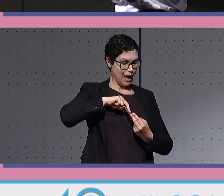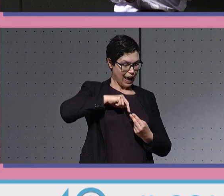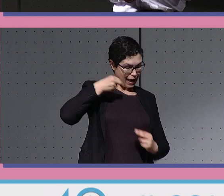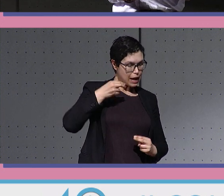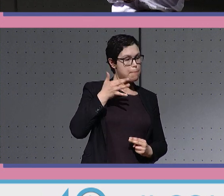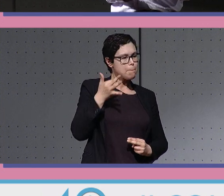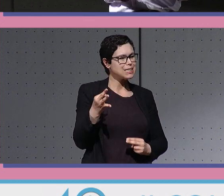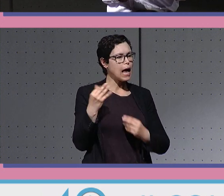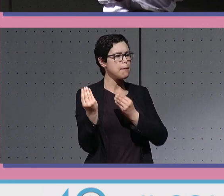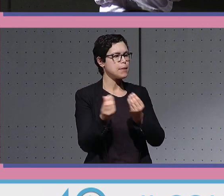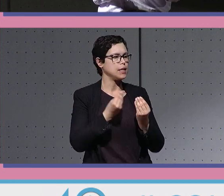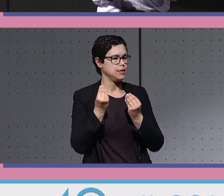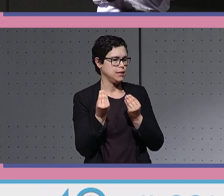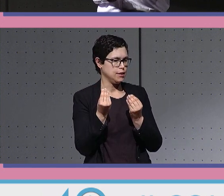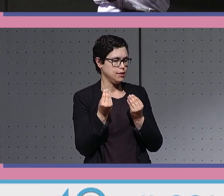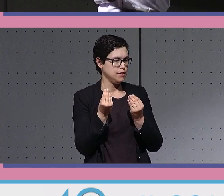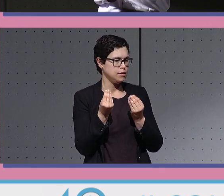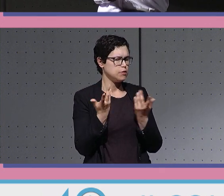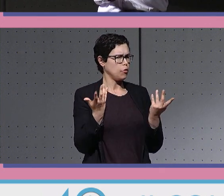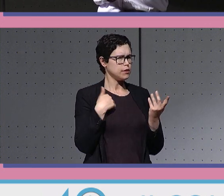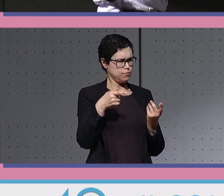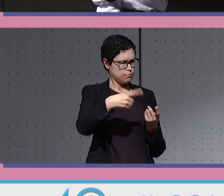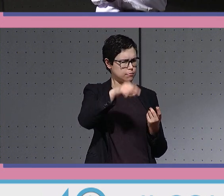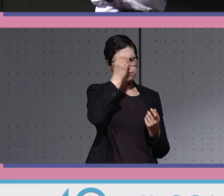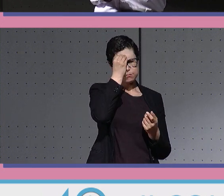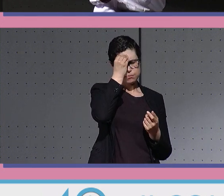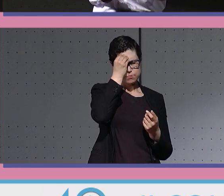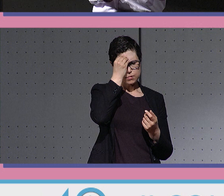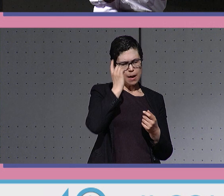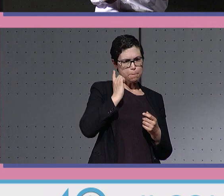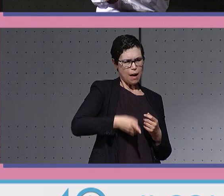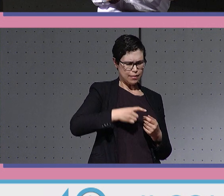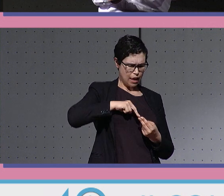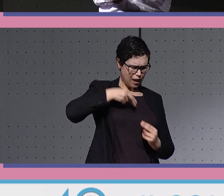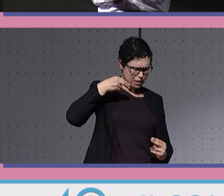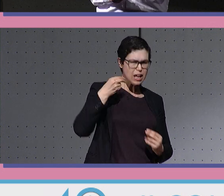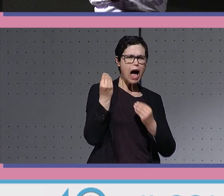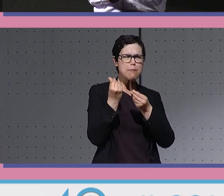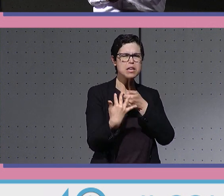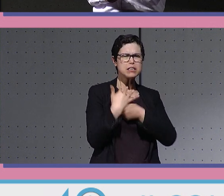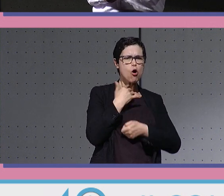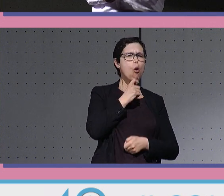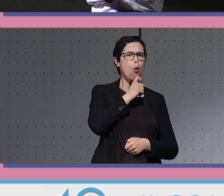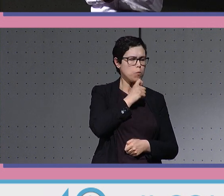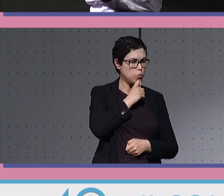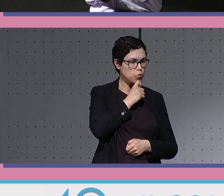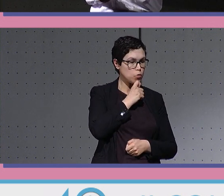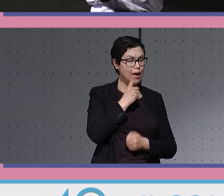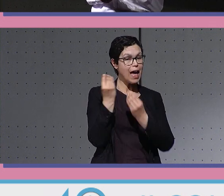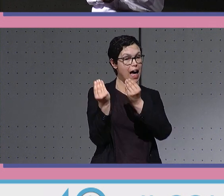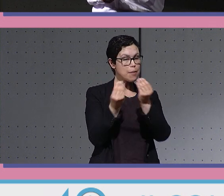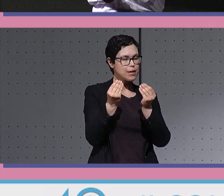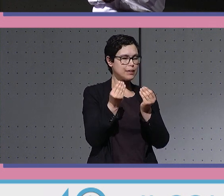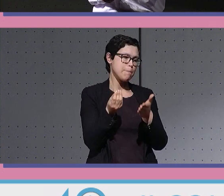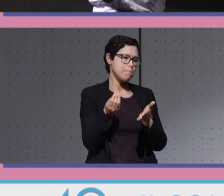somos ambiente. Y diréis, ¿y si las instrucciones están en los genes, el ambiente cómo hace? El ambiente hace poniendo como puntos y